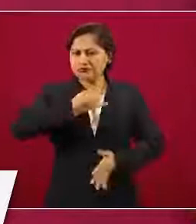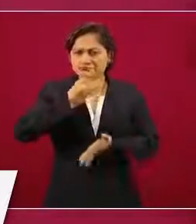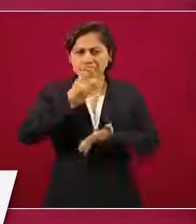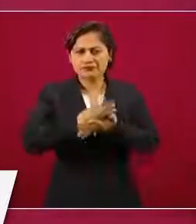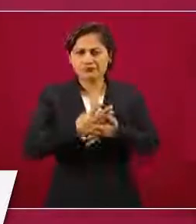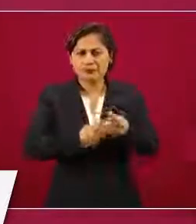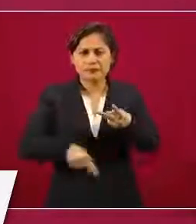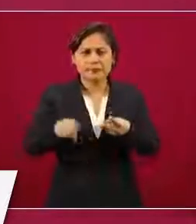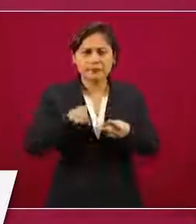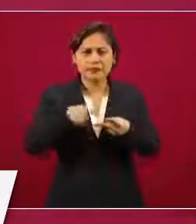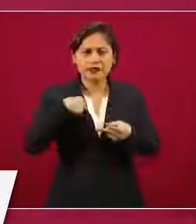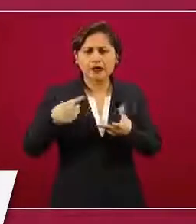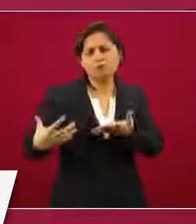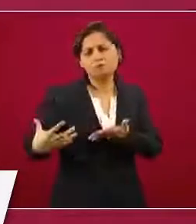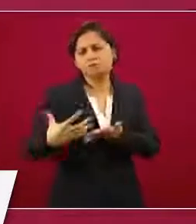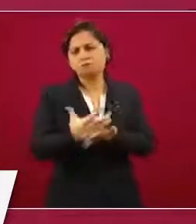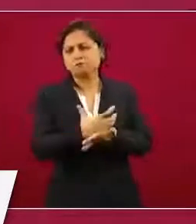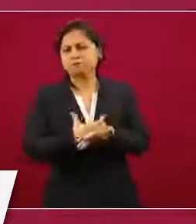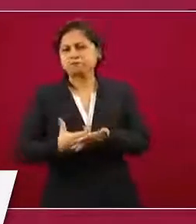de triunfar a toda costa,